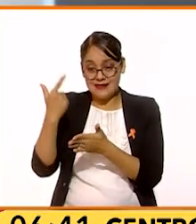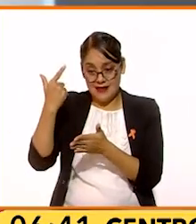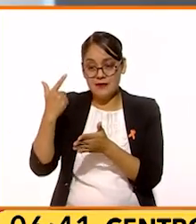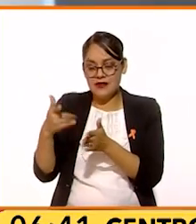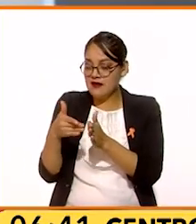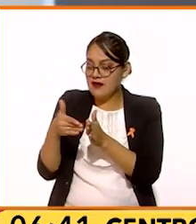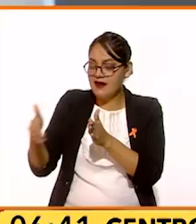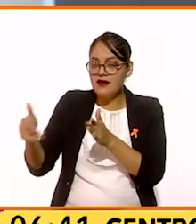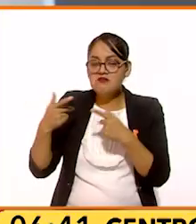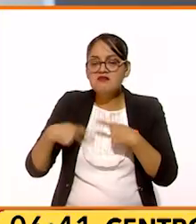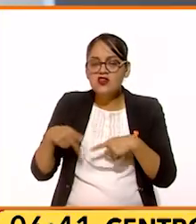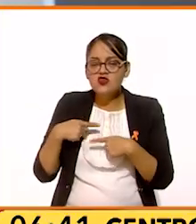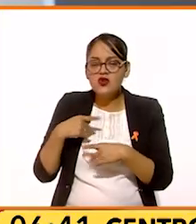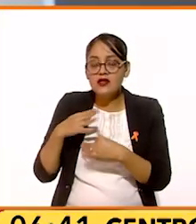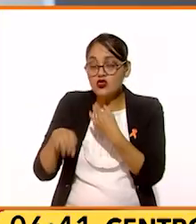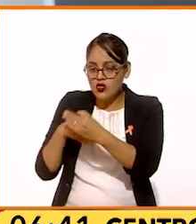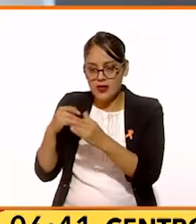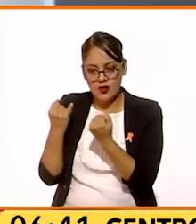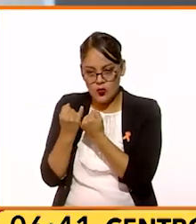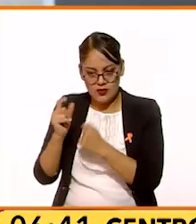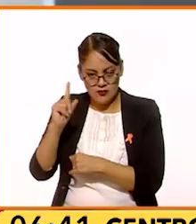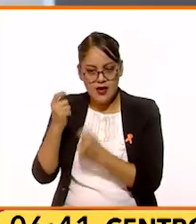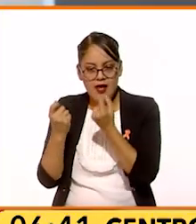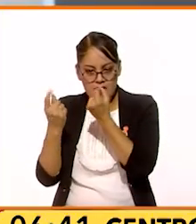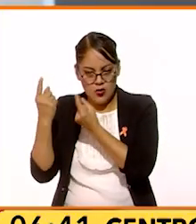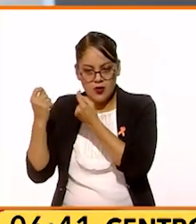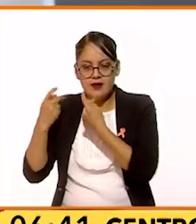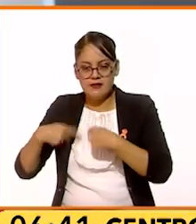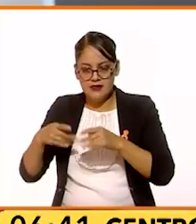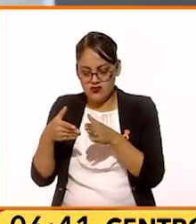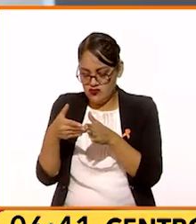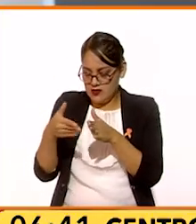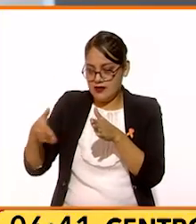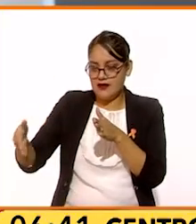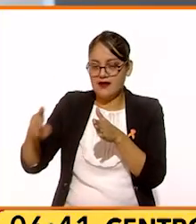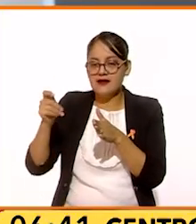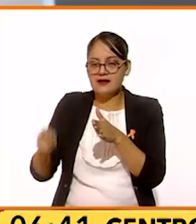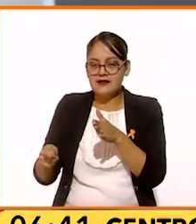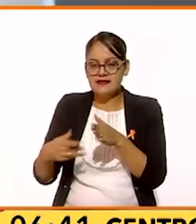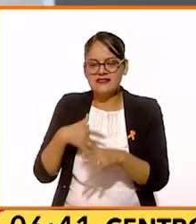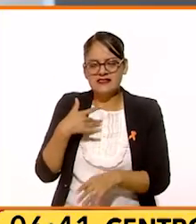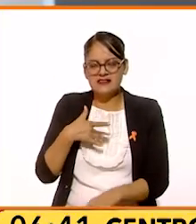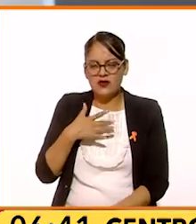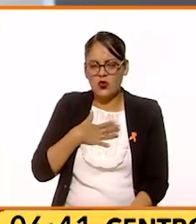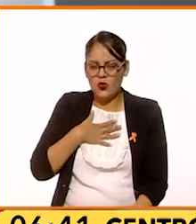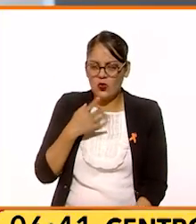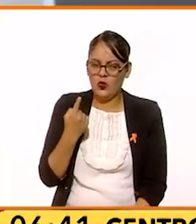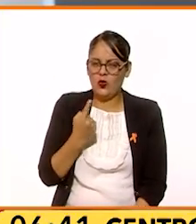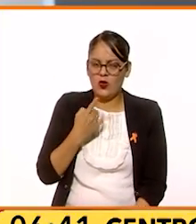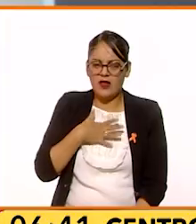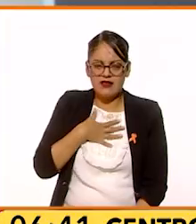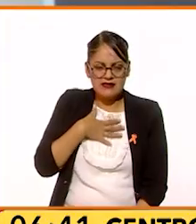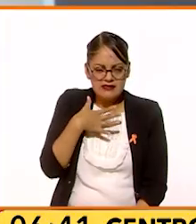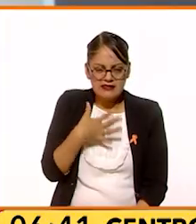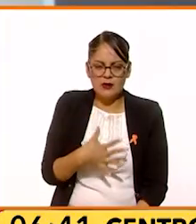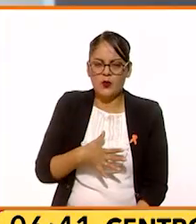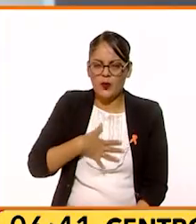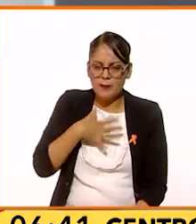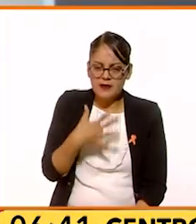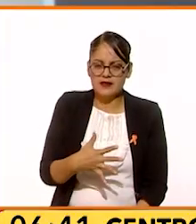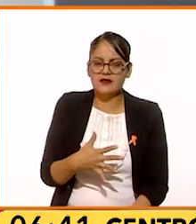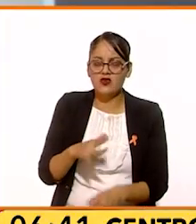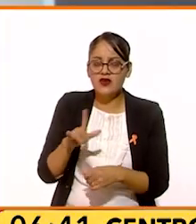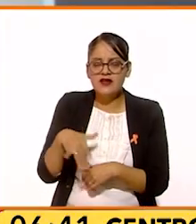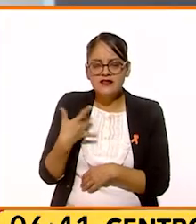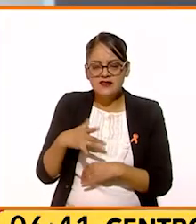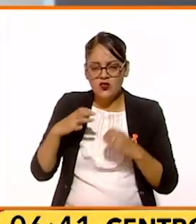todas, empiezan a presentar en esta fase crítica náusea, vómito, empieza a haber